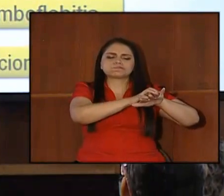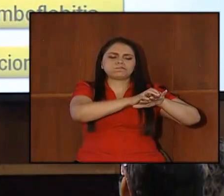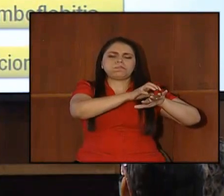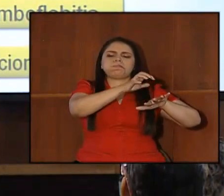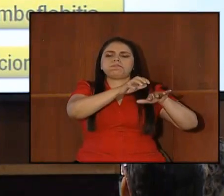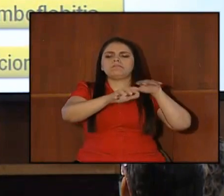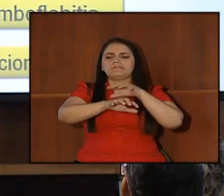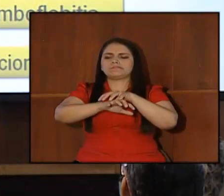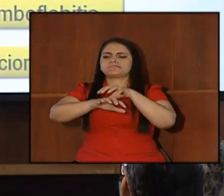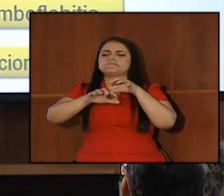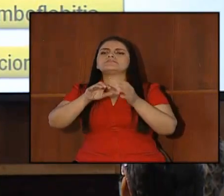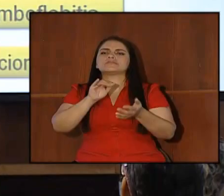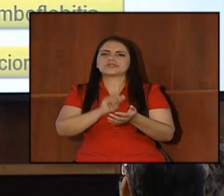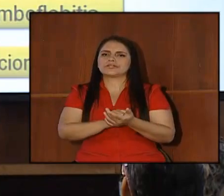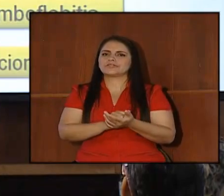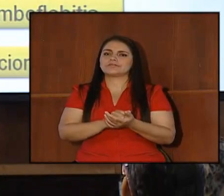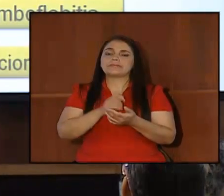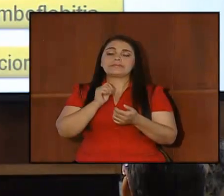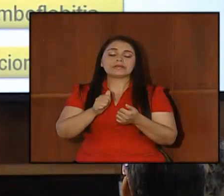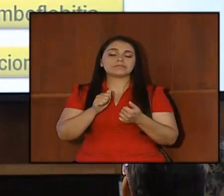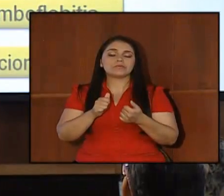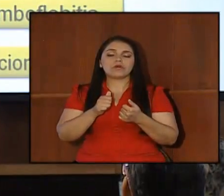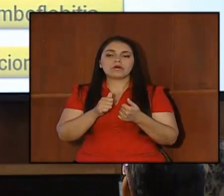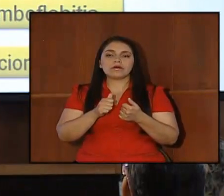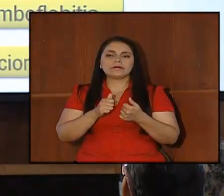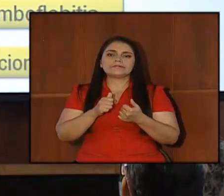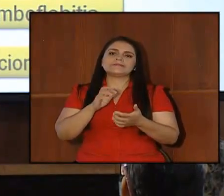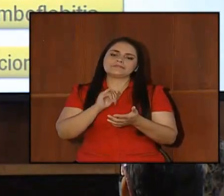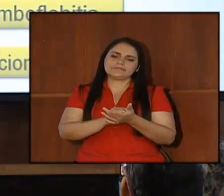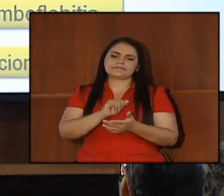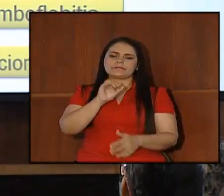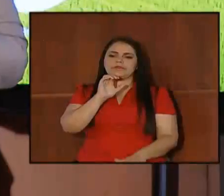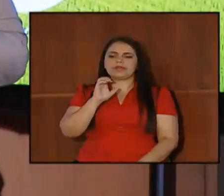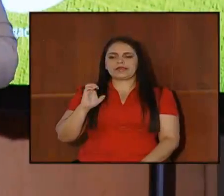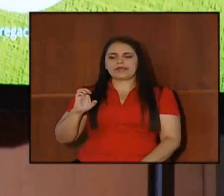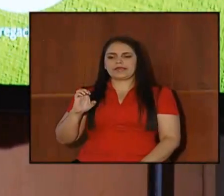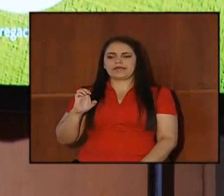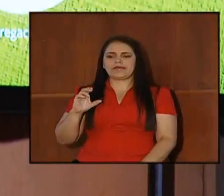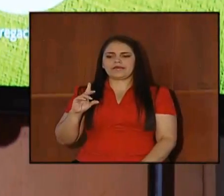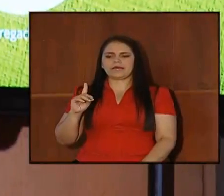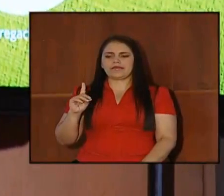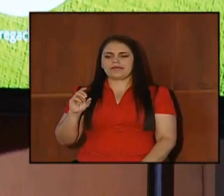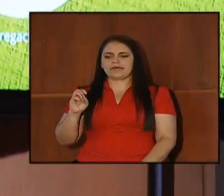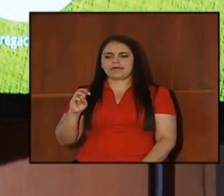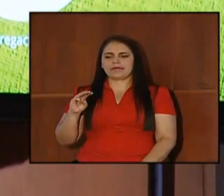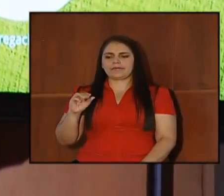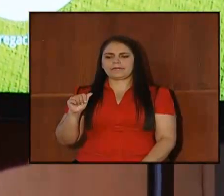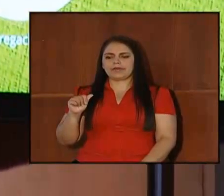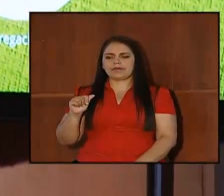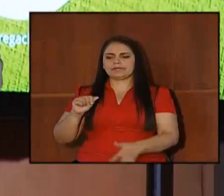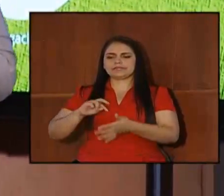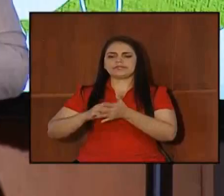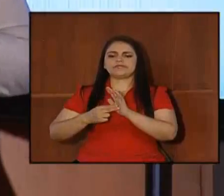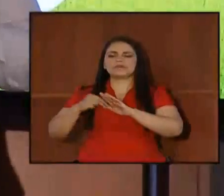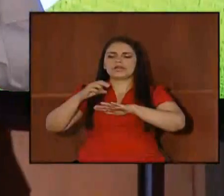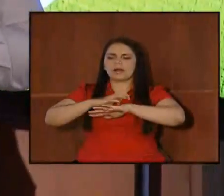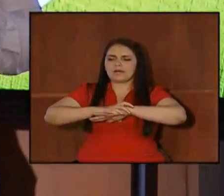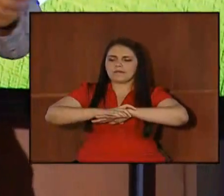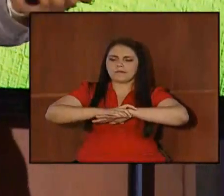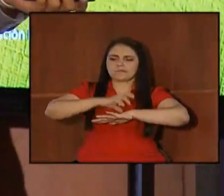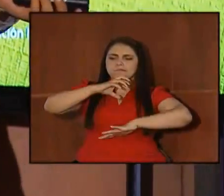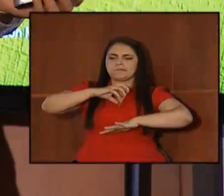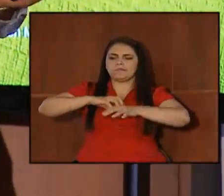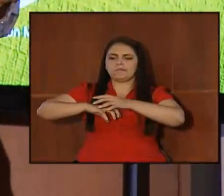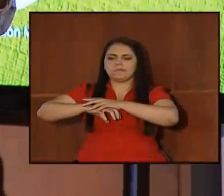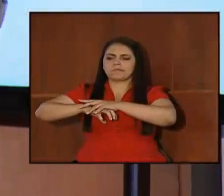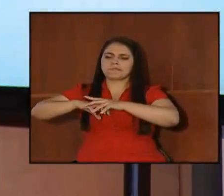regresar. Entonces, el edema, la hinchazón que tienen nuestros pacientes puede ser